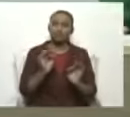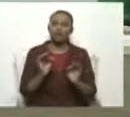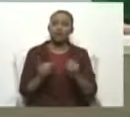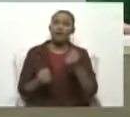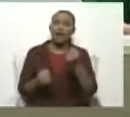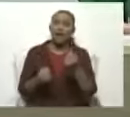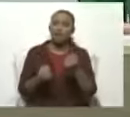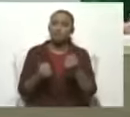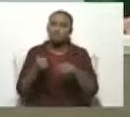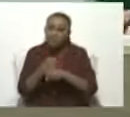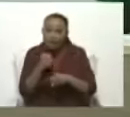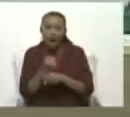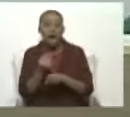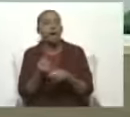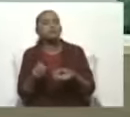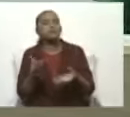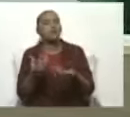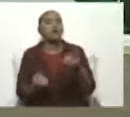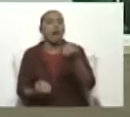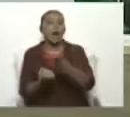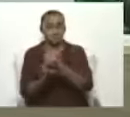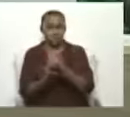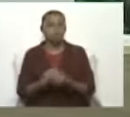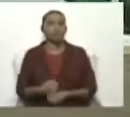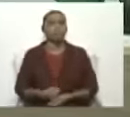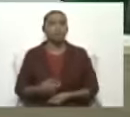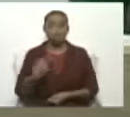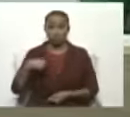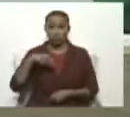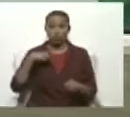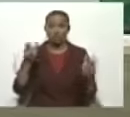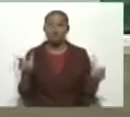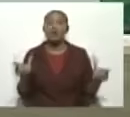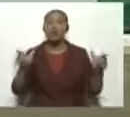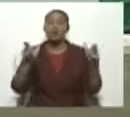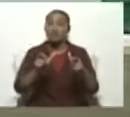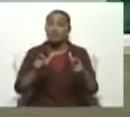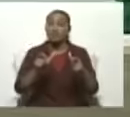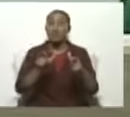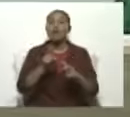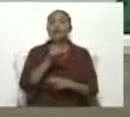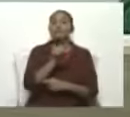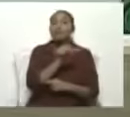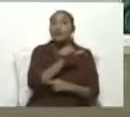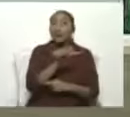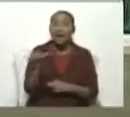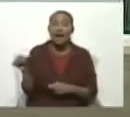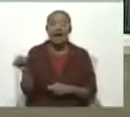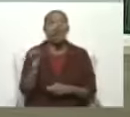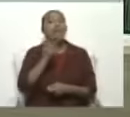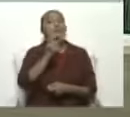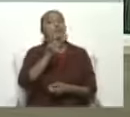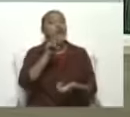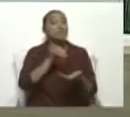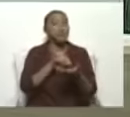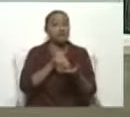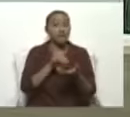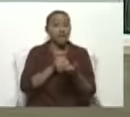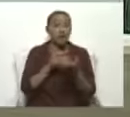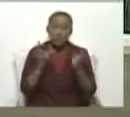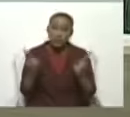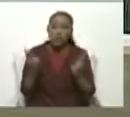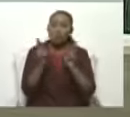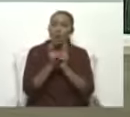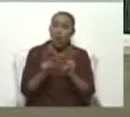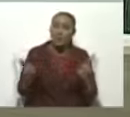Nacional, y bueno, que se reúnen o nos reunimos con ellos semanalmente, 3 veces por semana. Y bueno, también